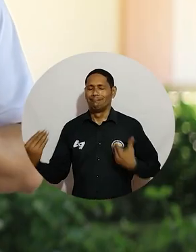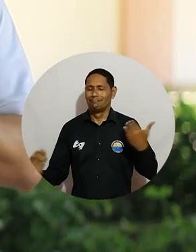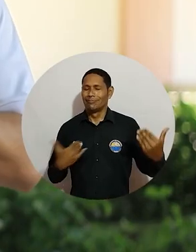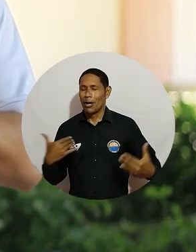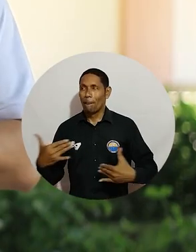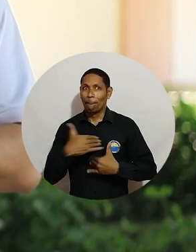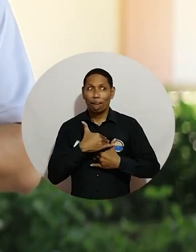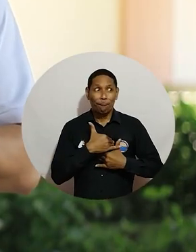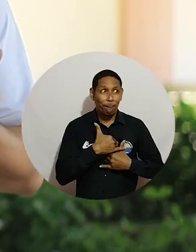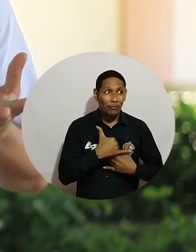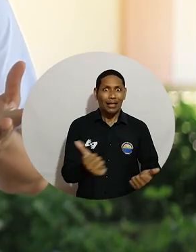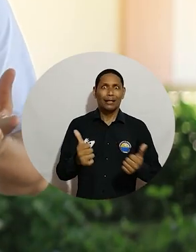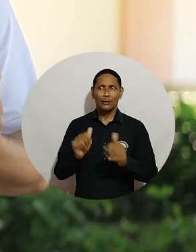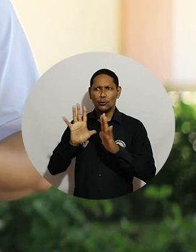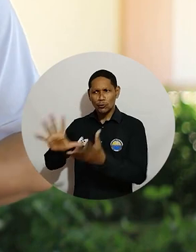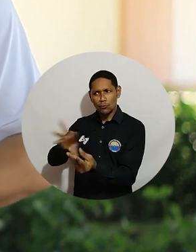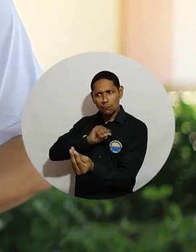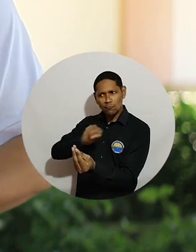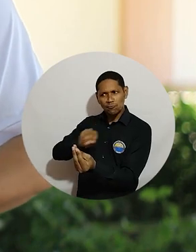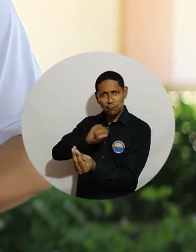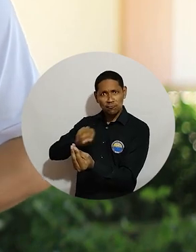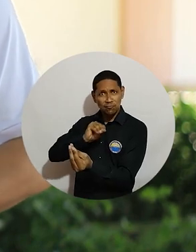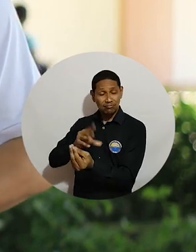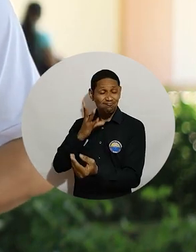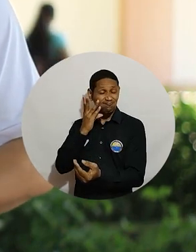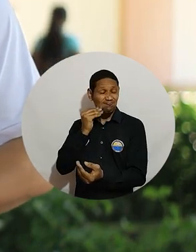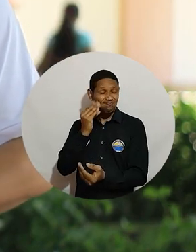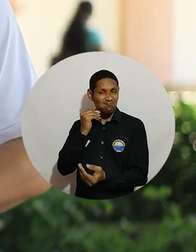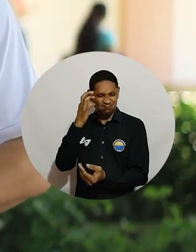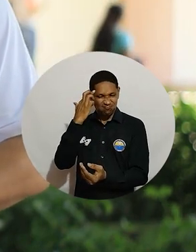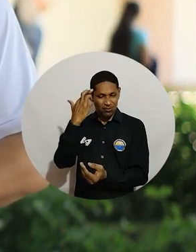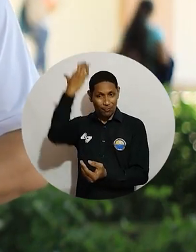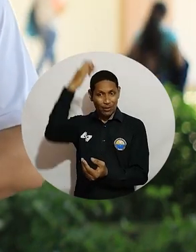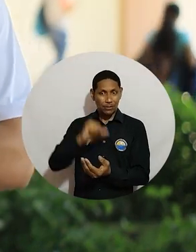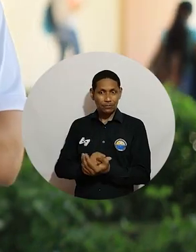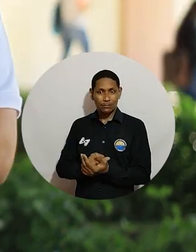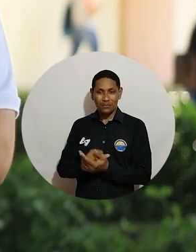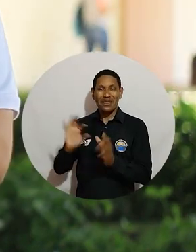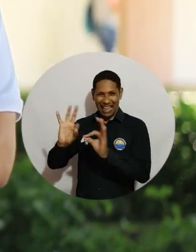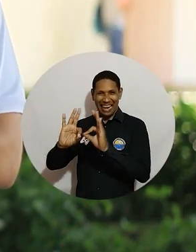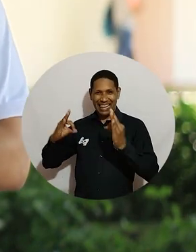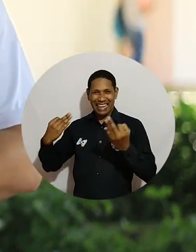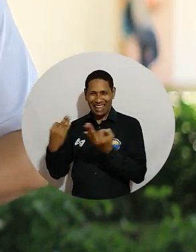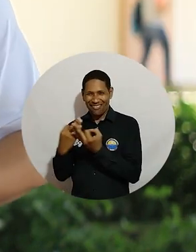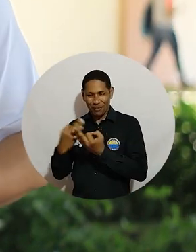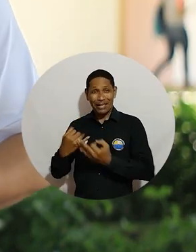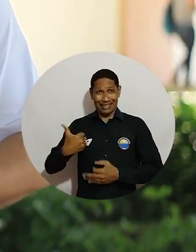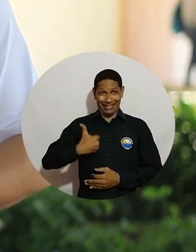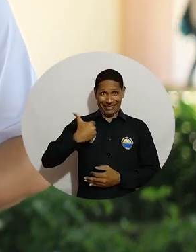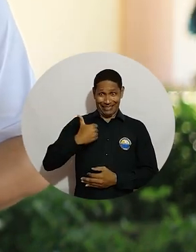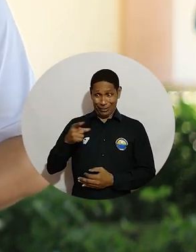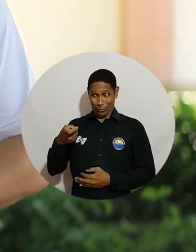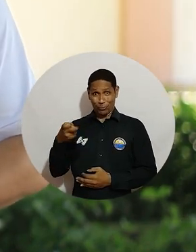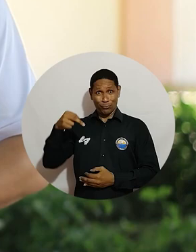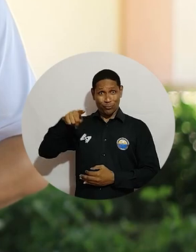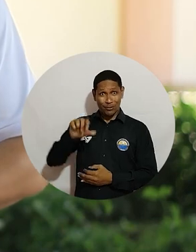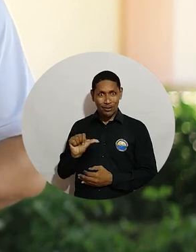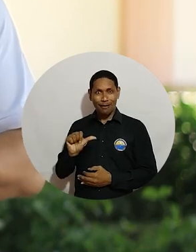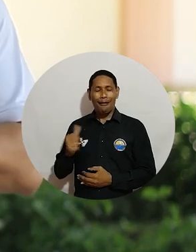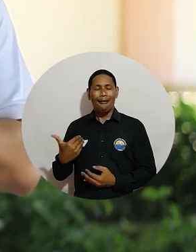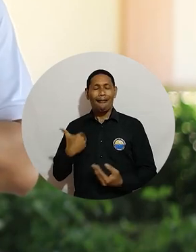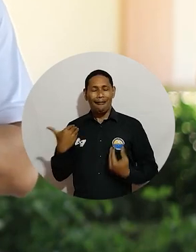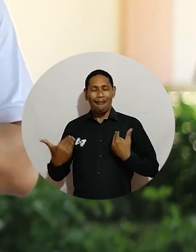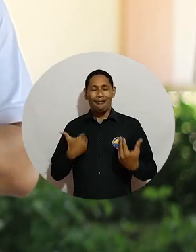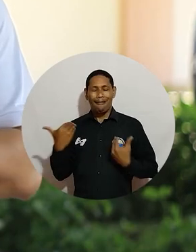Como un motivo de orgullo y una gran oportunidad para su formación profesional, así recibió la familia de Gunzarreymán Villafaña Torres